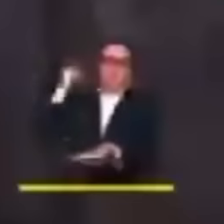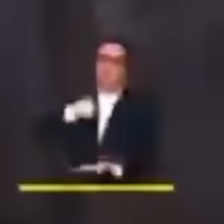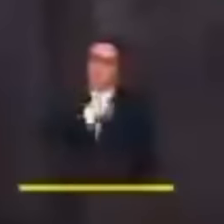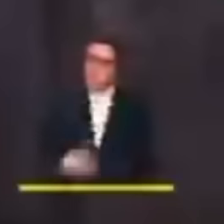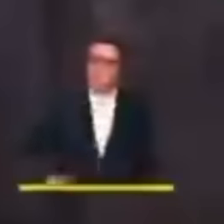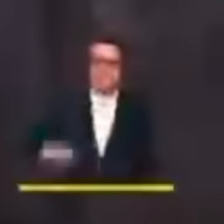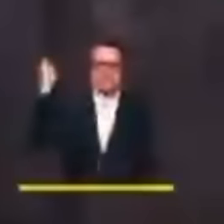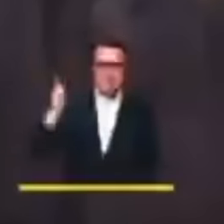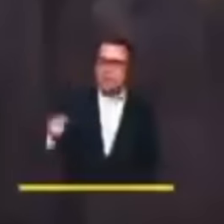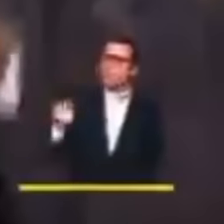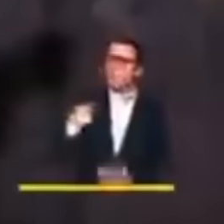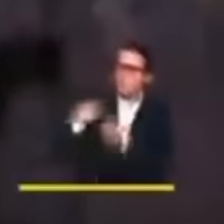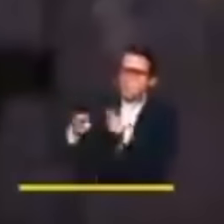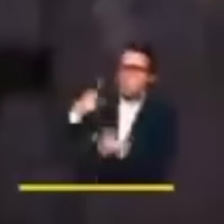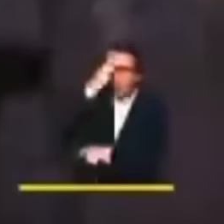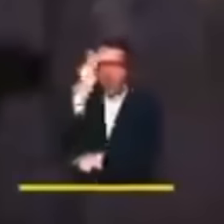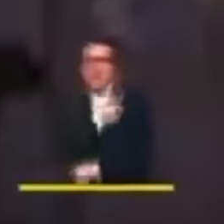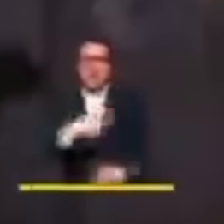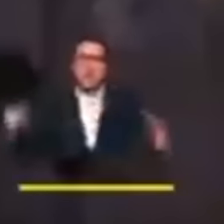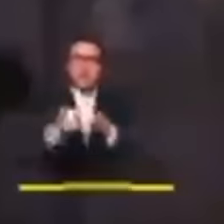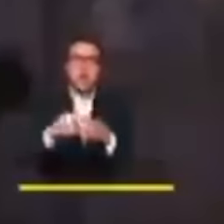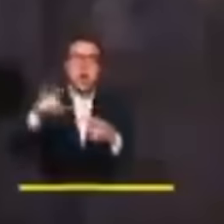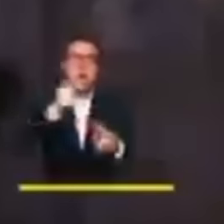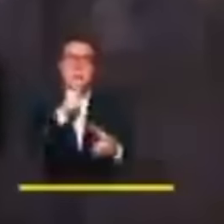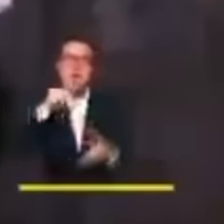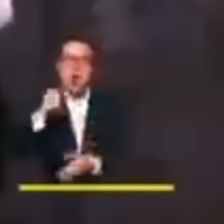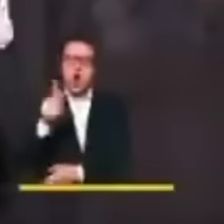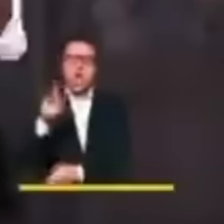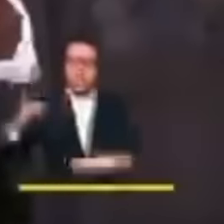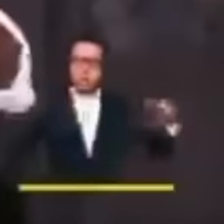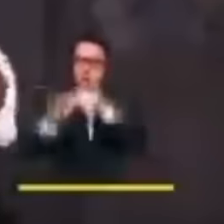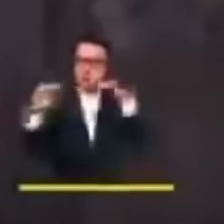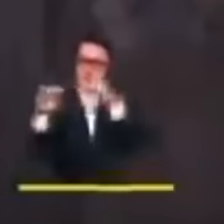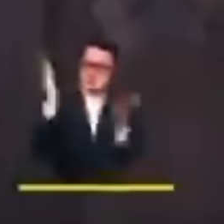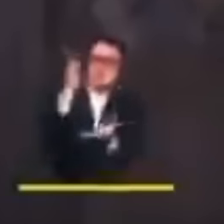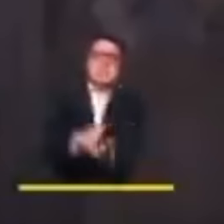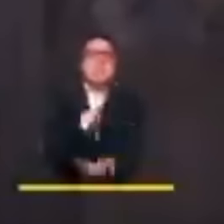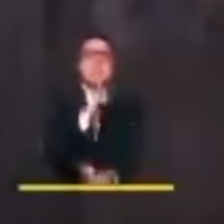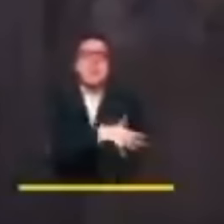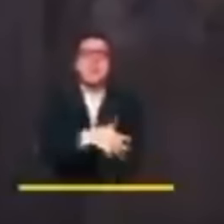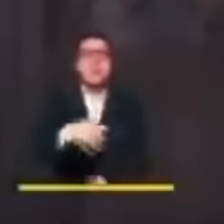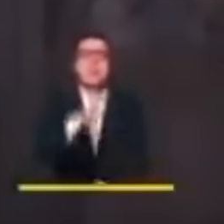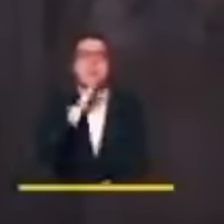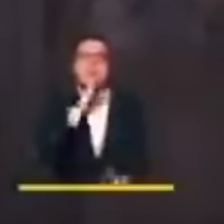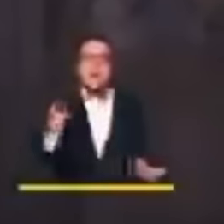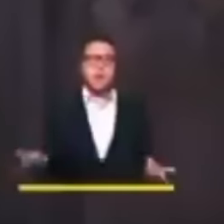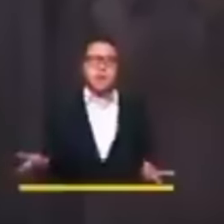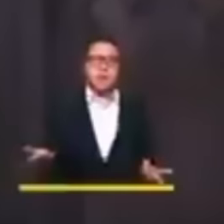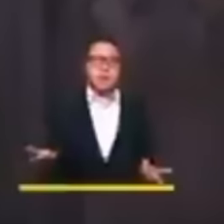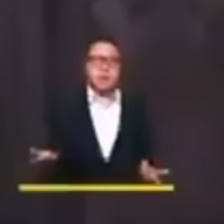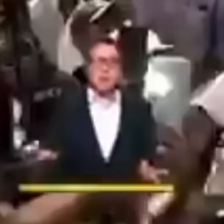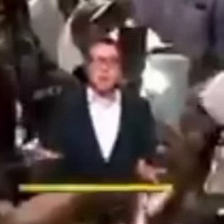designar a personas competentes para evitar más daños a su administración la lesión